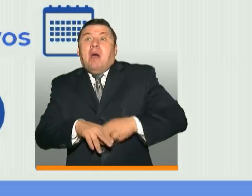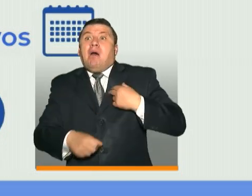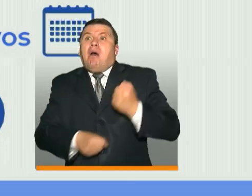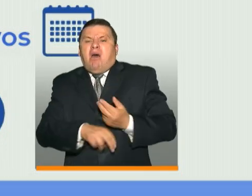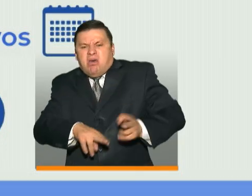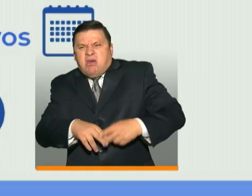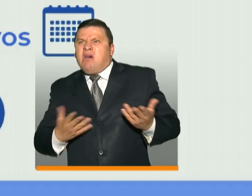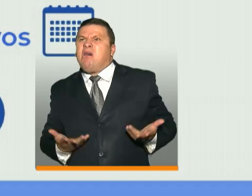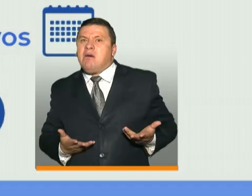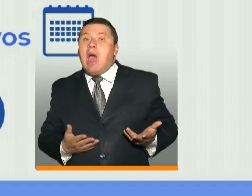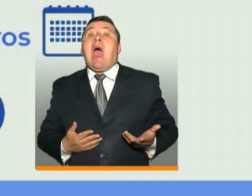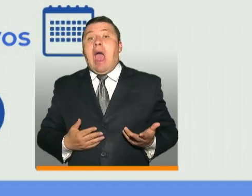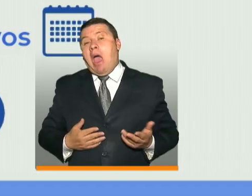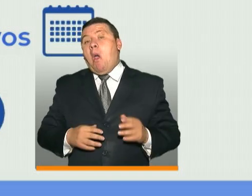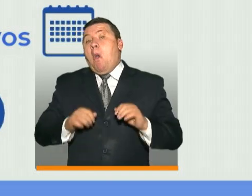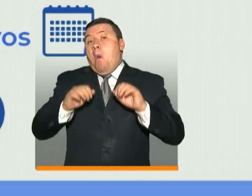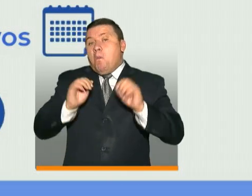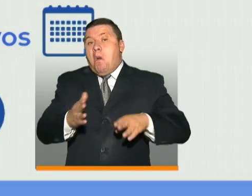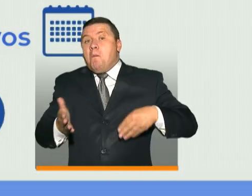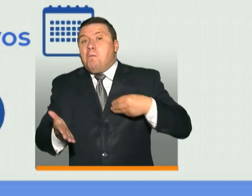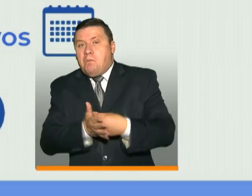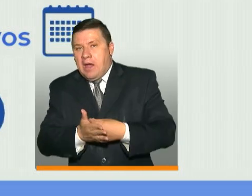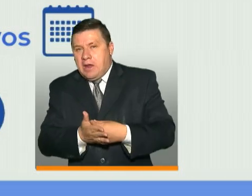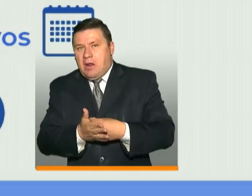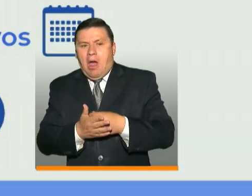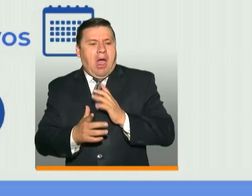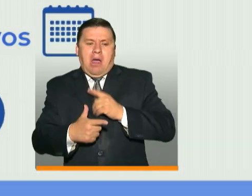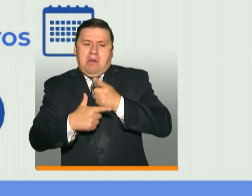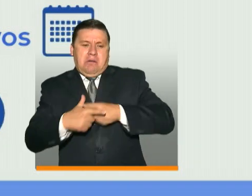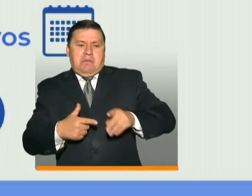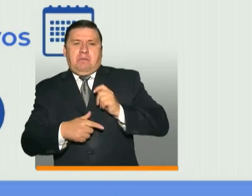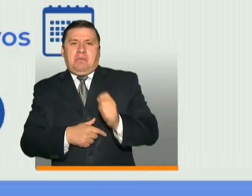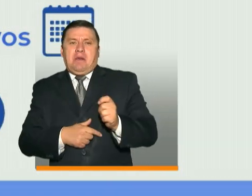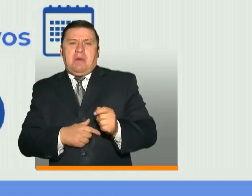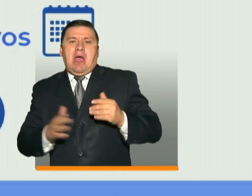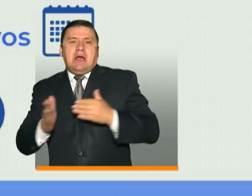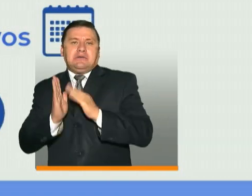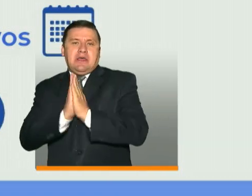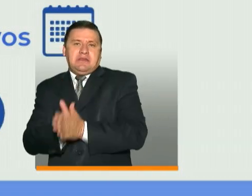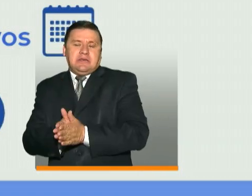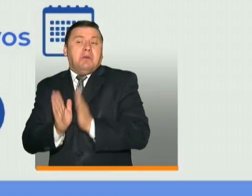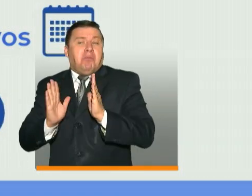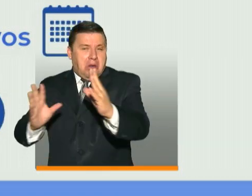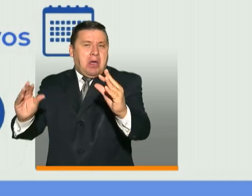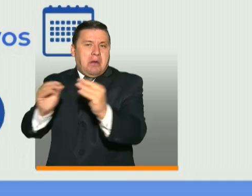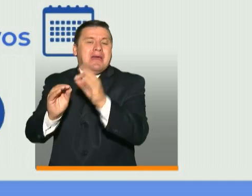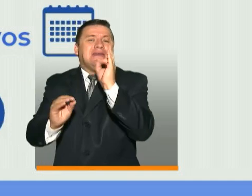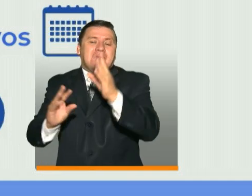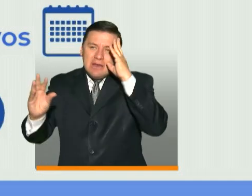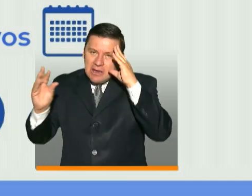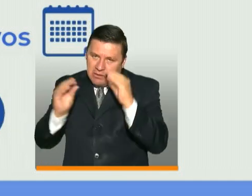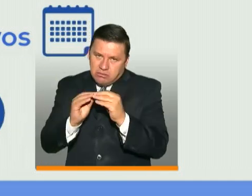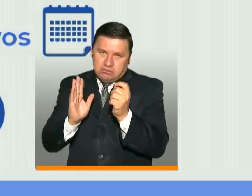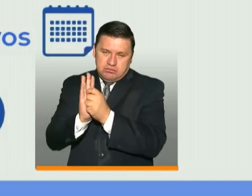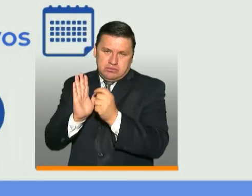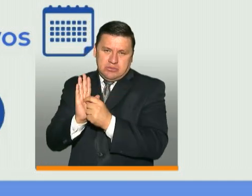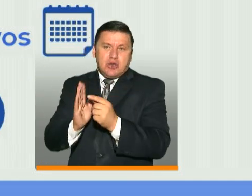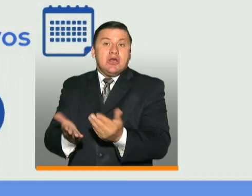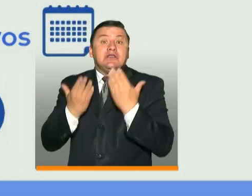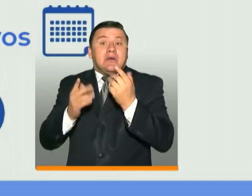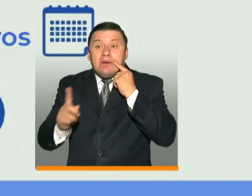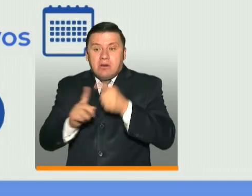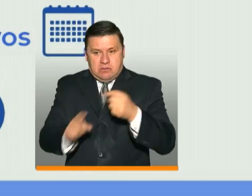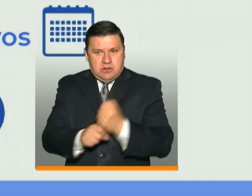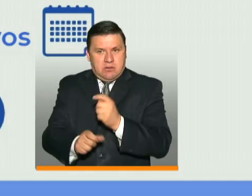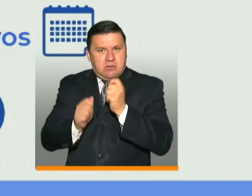demás, los pueden pagar diferidos, llevarlos hasta diciembre, pero siempre se causa en beneficio